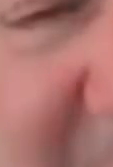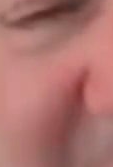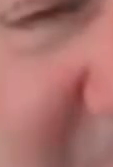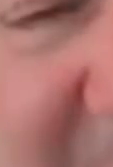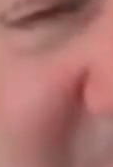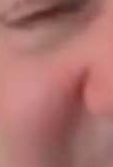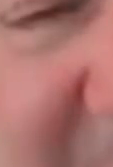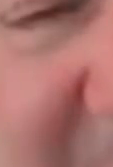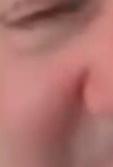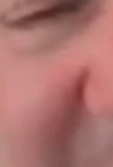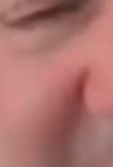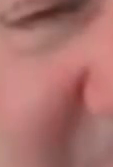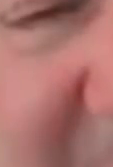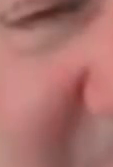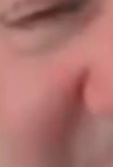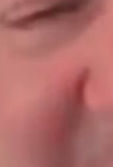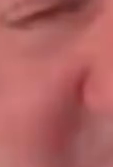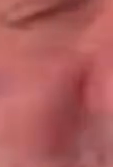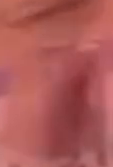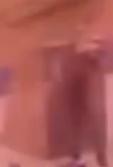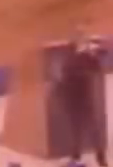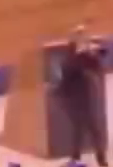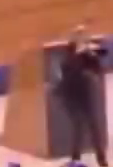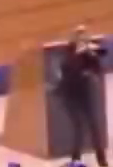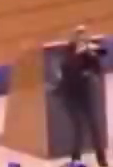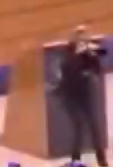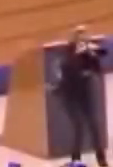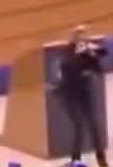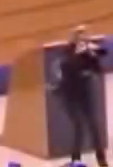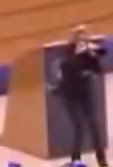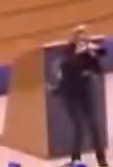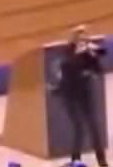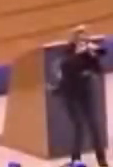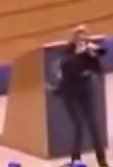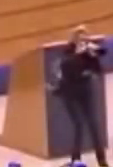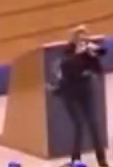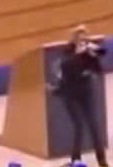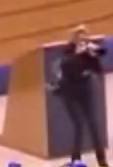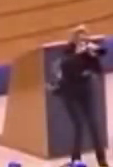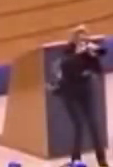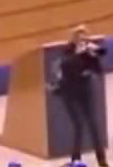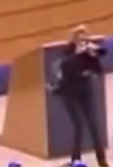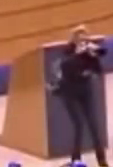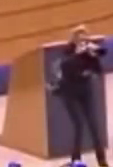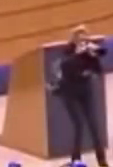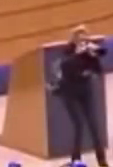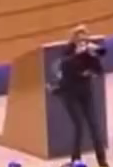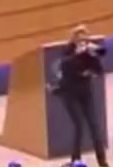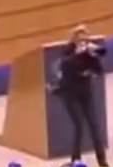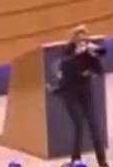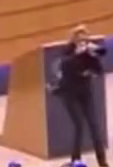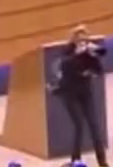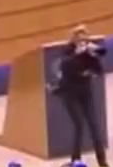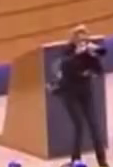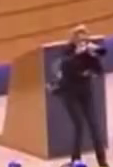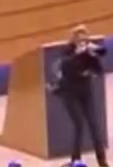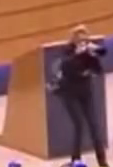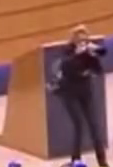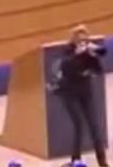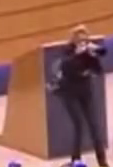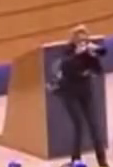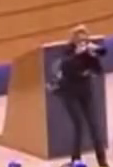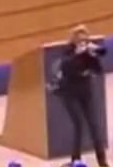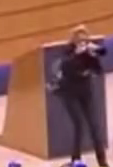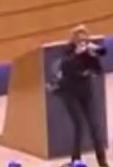verdad que es muy poco lo que hay que aprenderle, pero si hay algo que le podemos aprender, es su forma de apoyarse entre ellos,